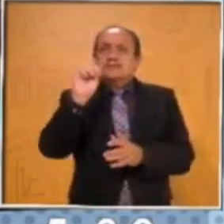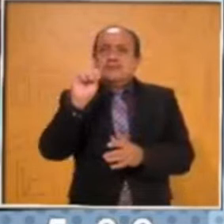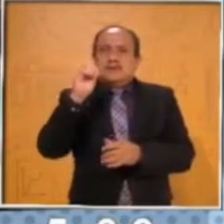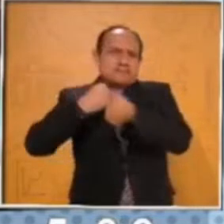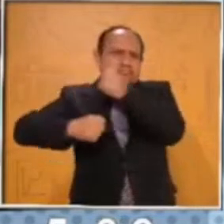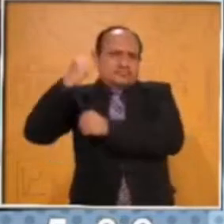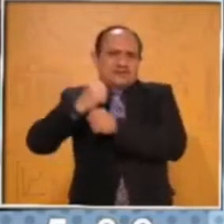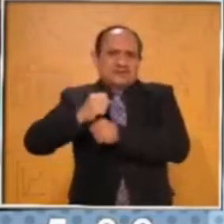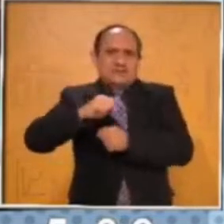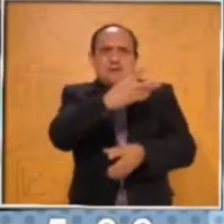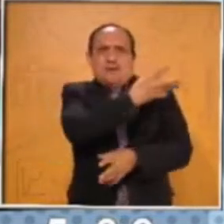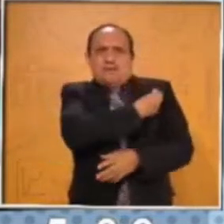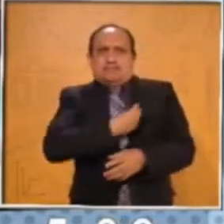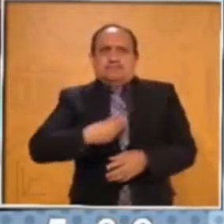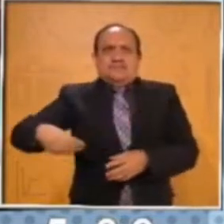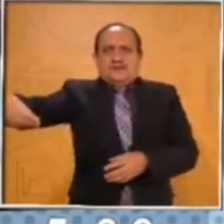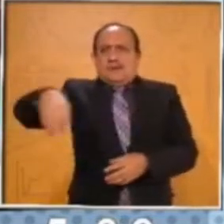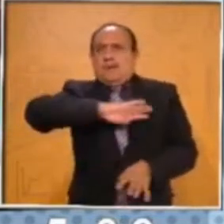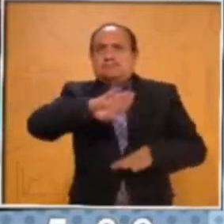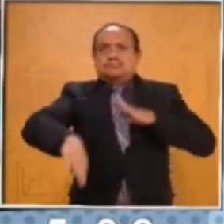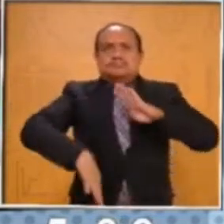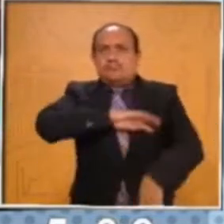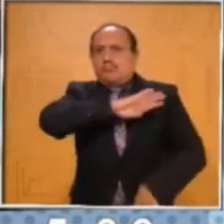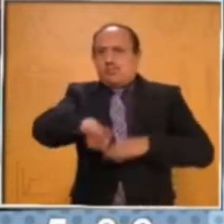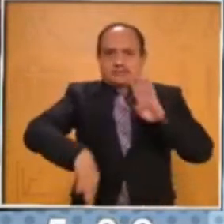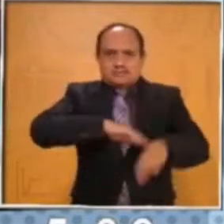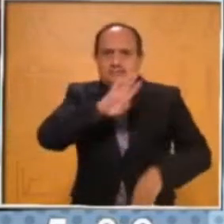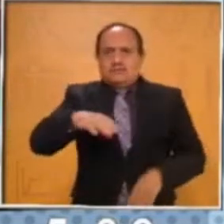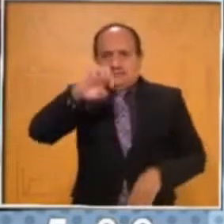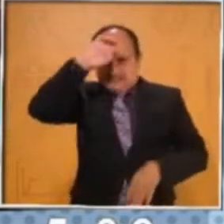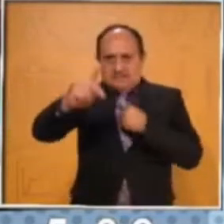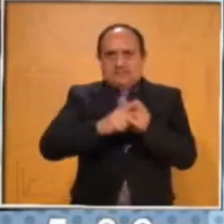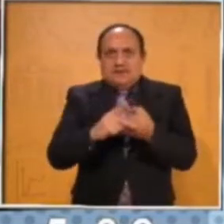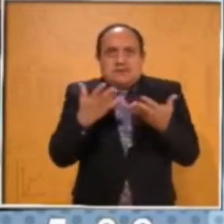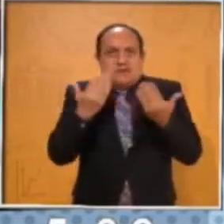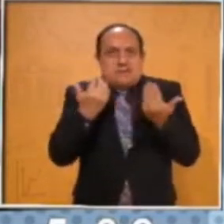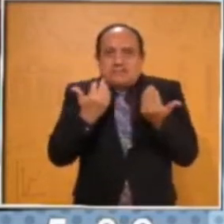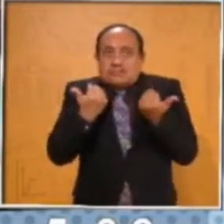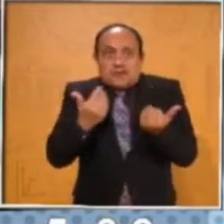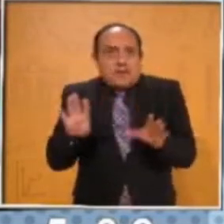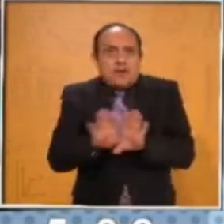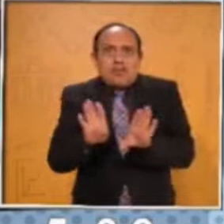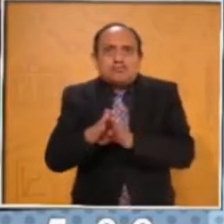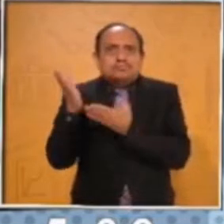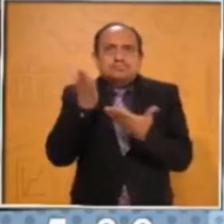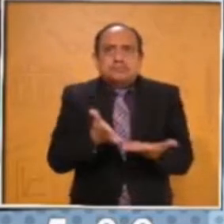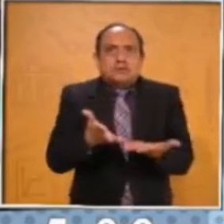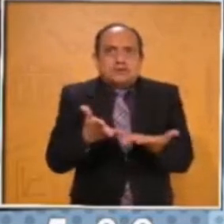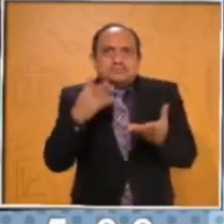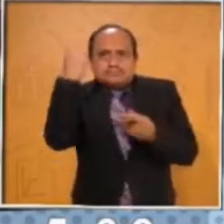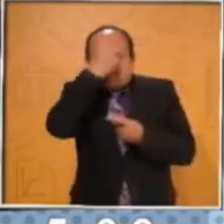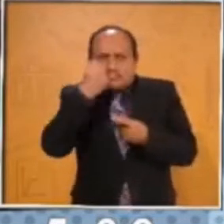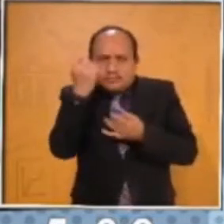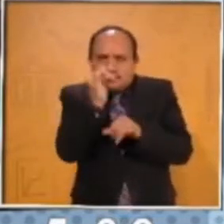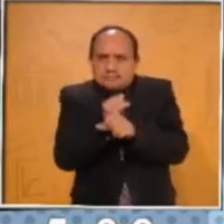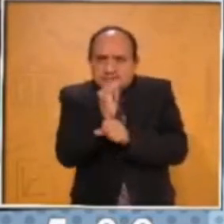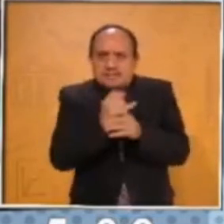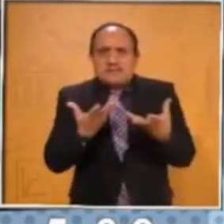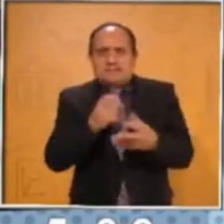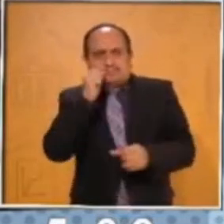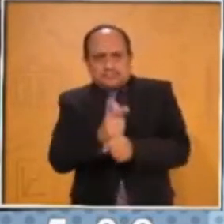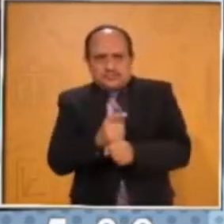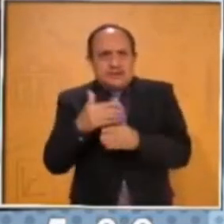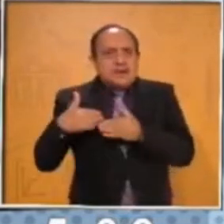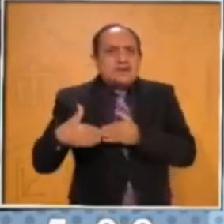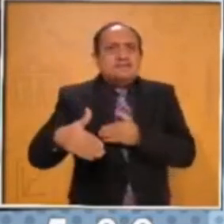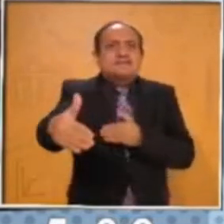peste comenzaba a exterminar a la población europea. Nadie sabe de dónde viene. Teorías hay muchas. Lo que se descubrió con el